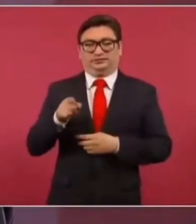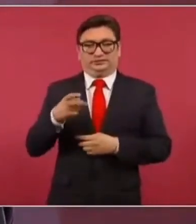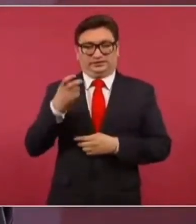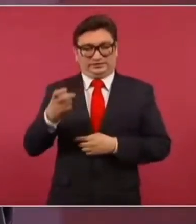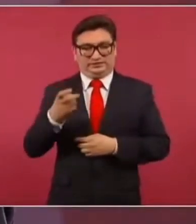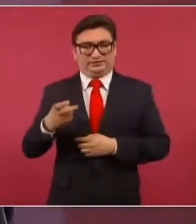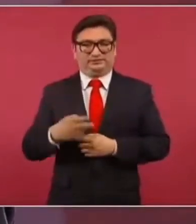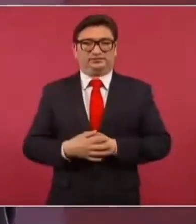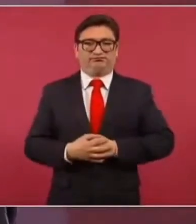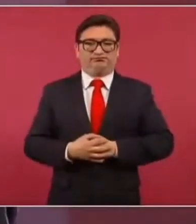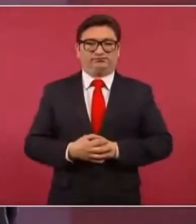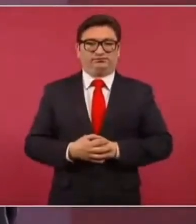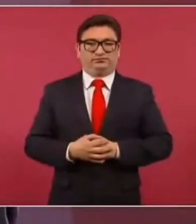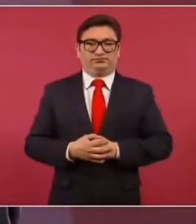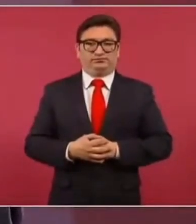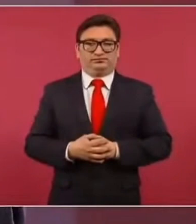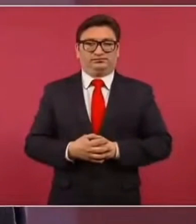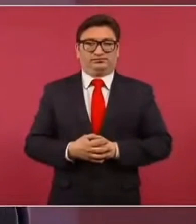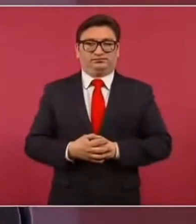este me